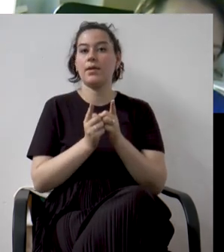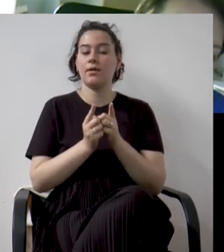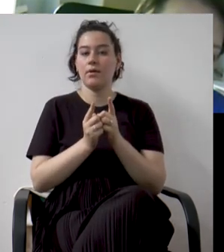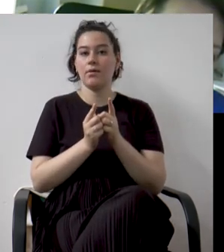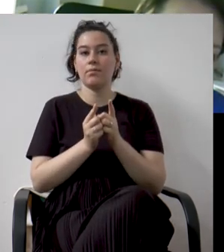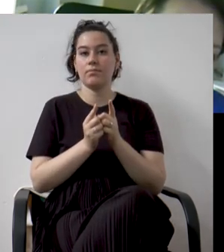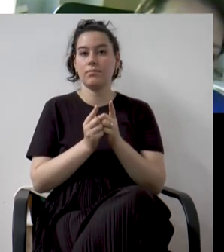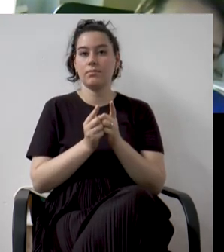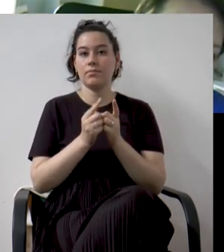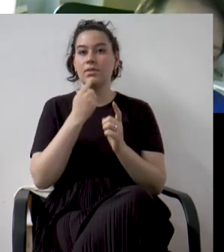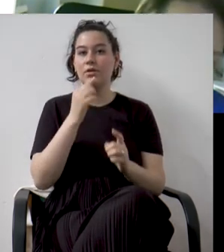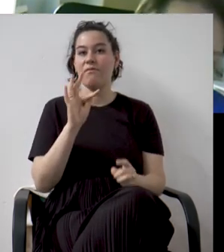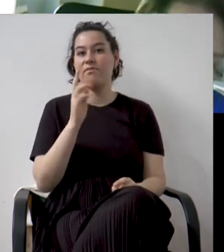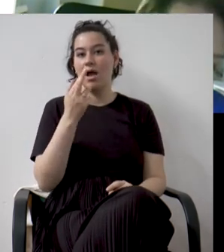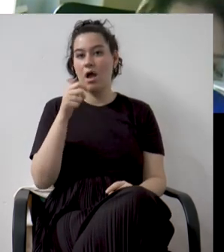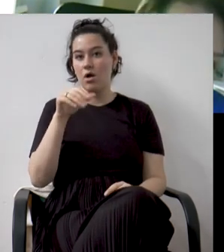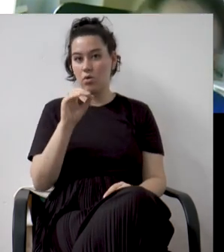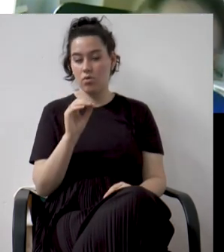también Franco,